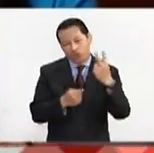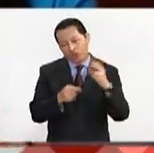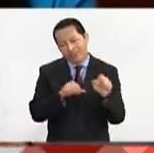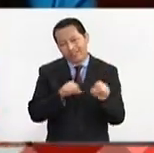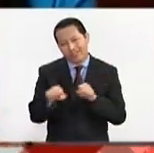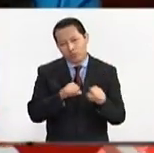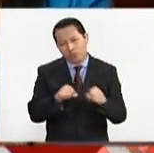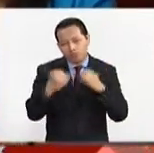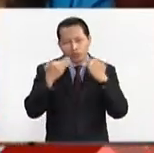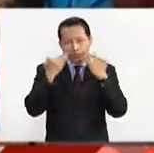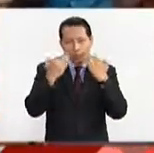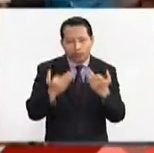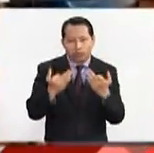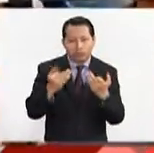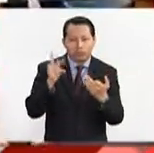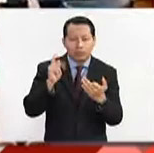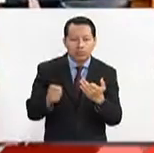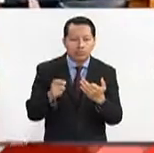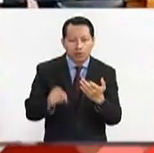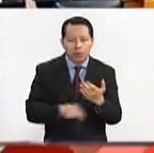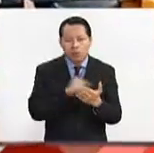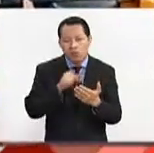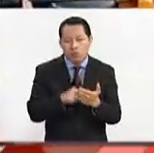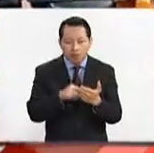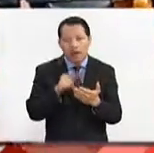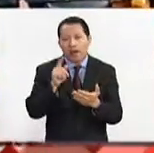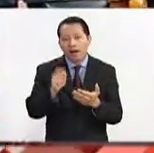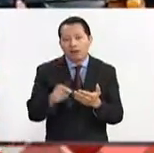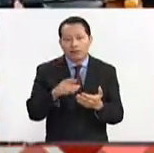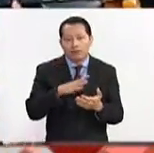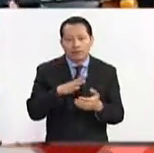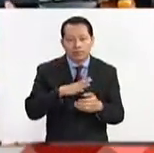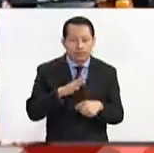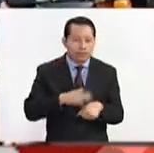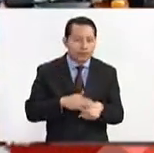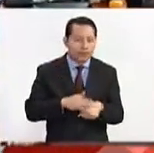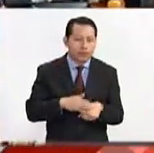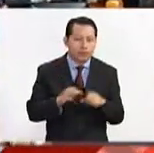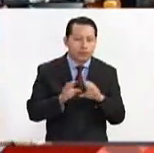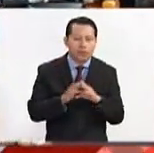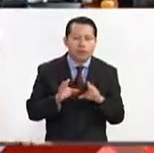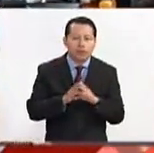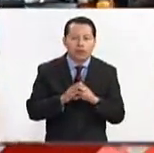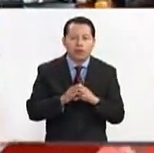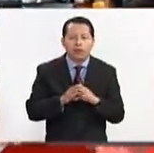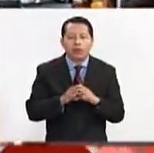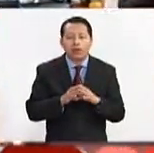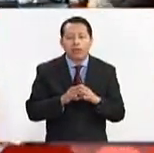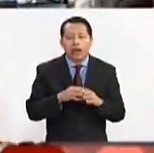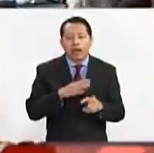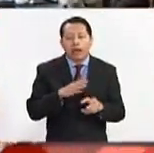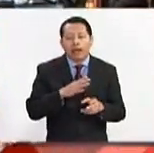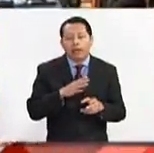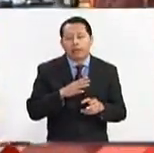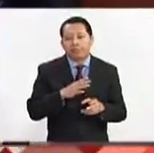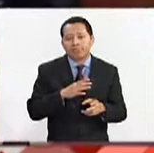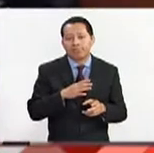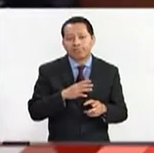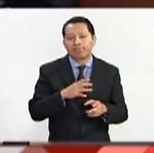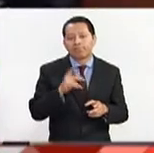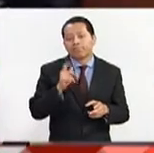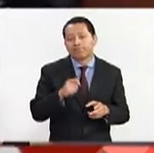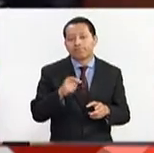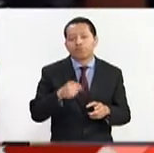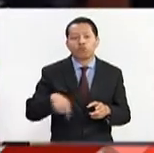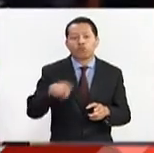visto pues en un país y en una zona del país donde particularmente pues tenemos zona lacustre y somos